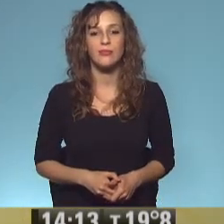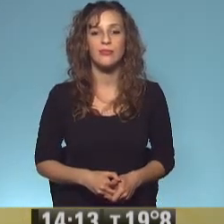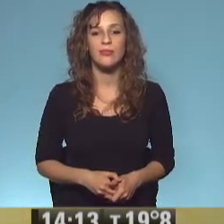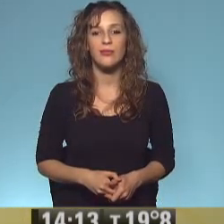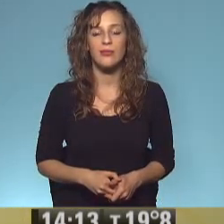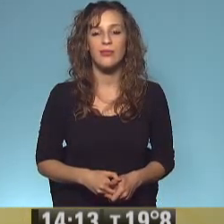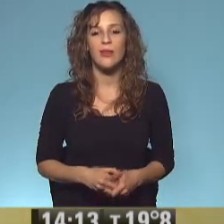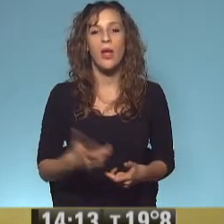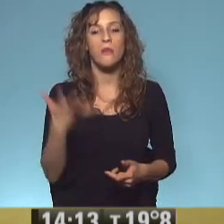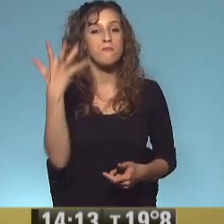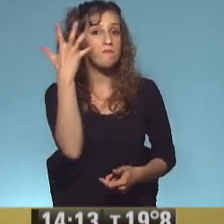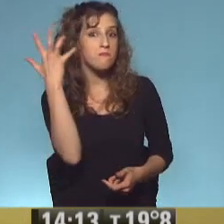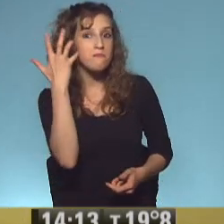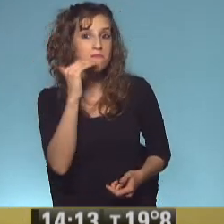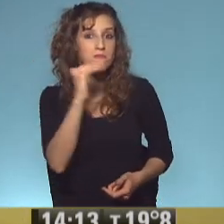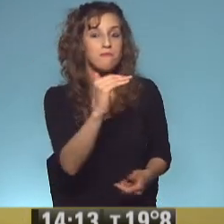¡Miau!